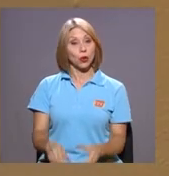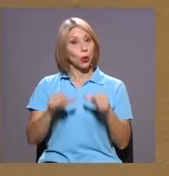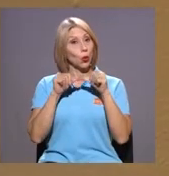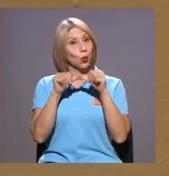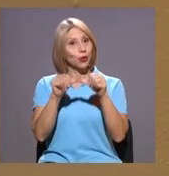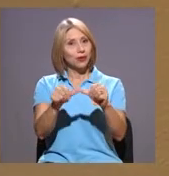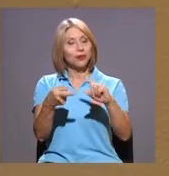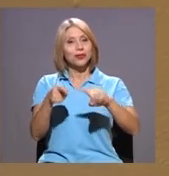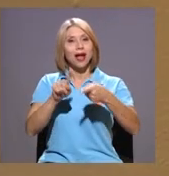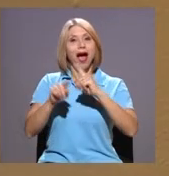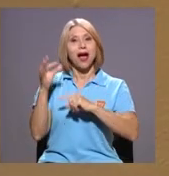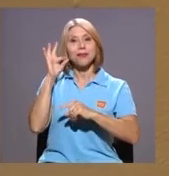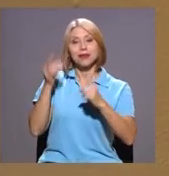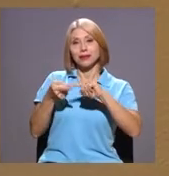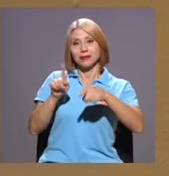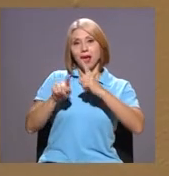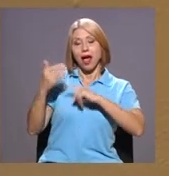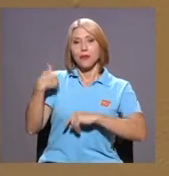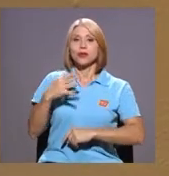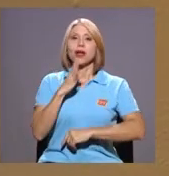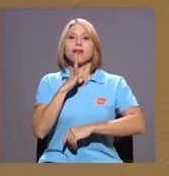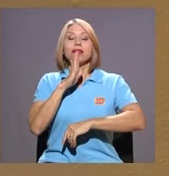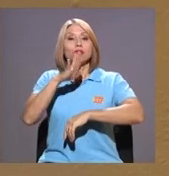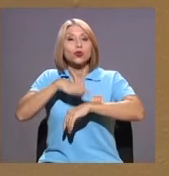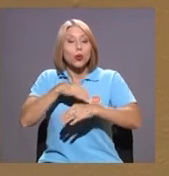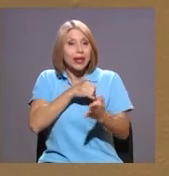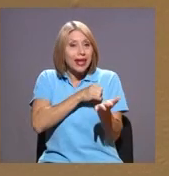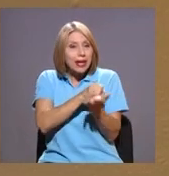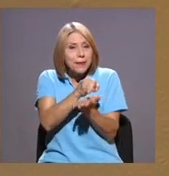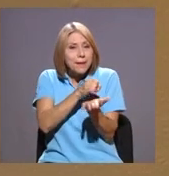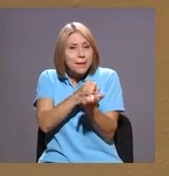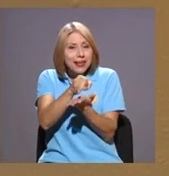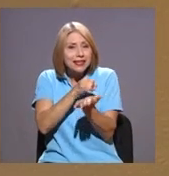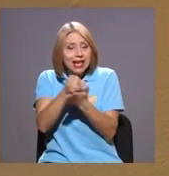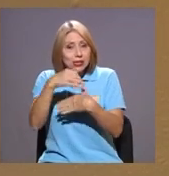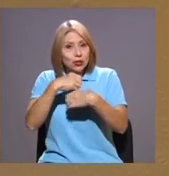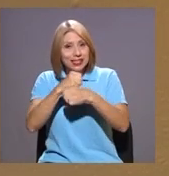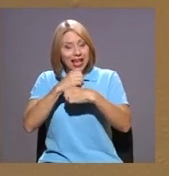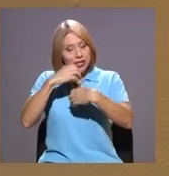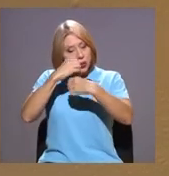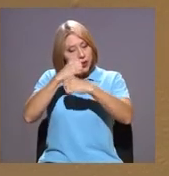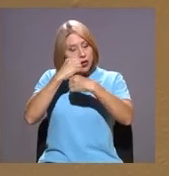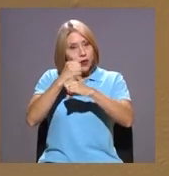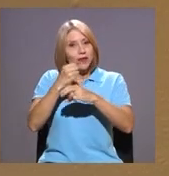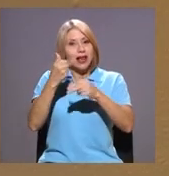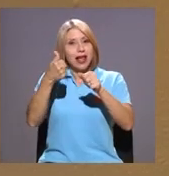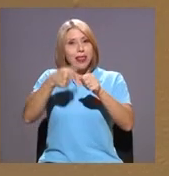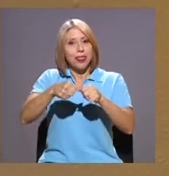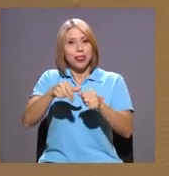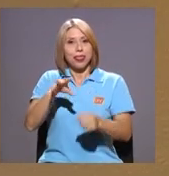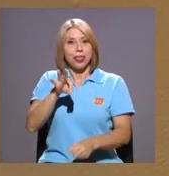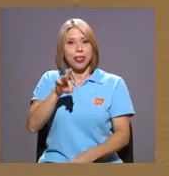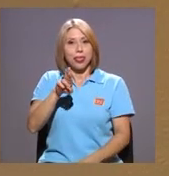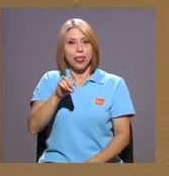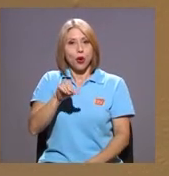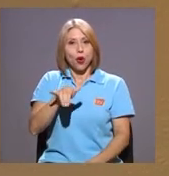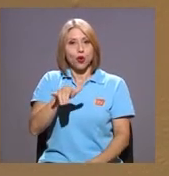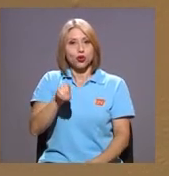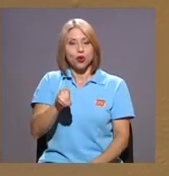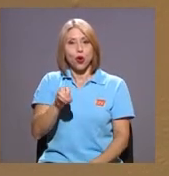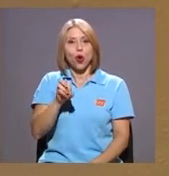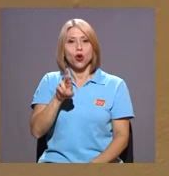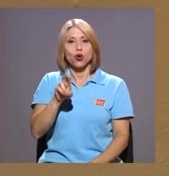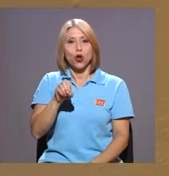Continuamos, amigas y amigos, conversando sobre las investigaciones que la microbióloga Troyo Rodríguez ha hecho,